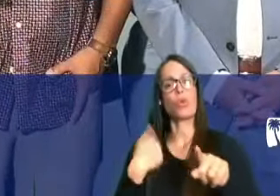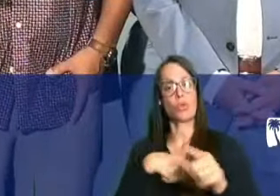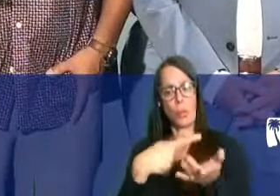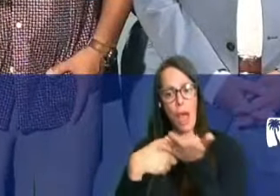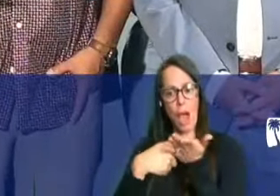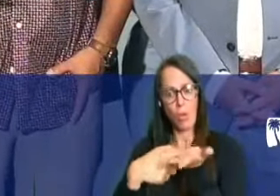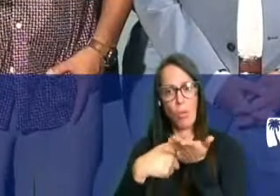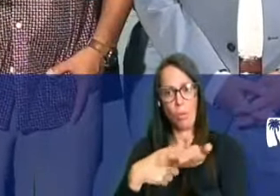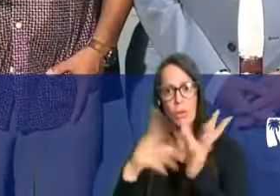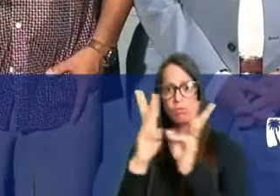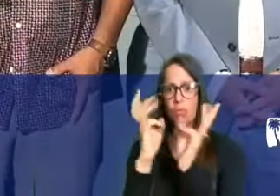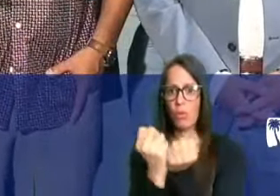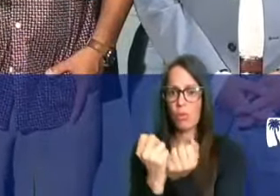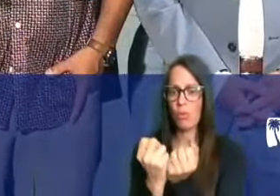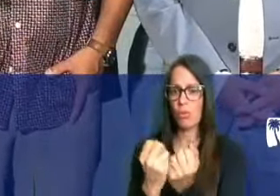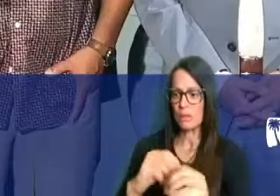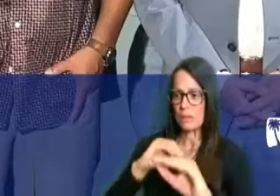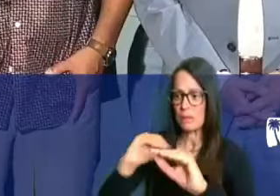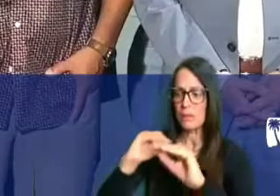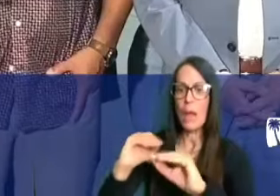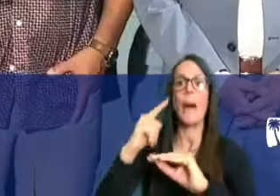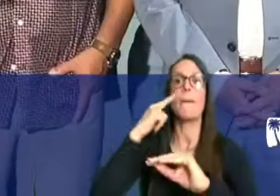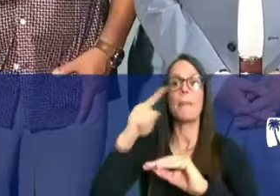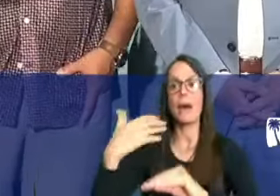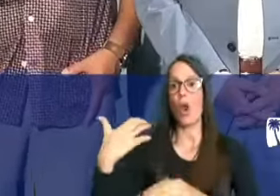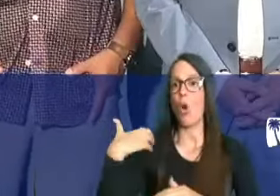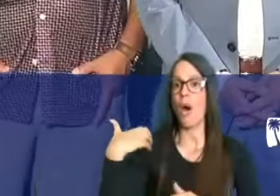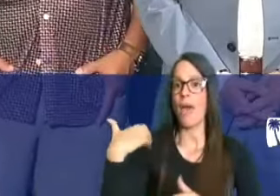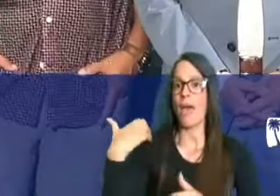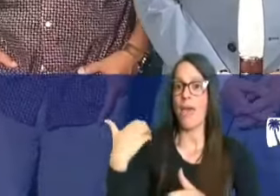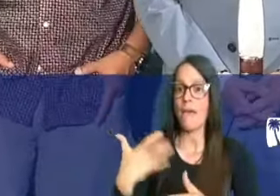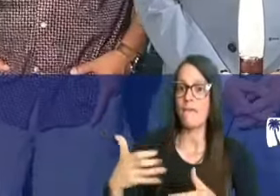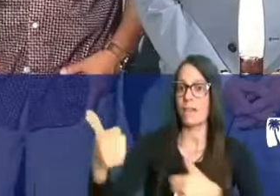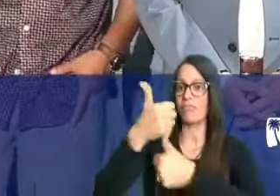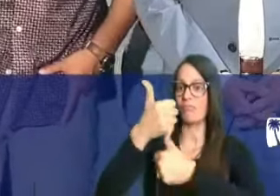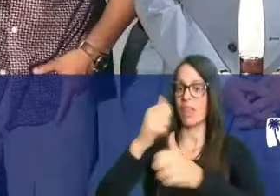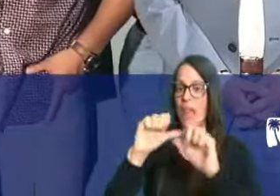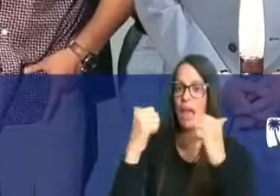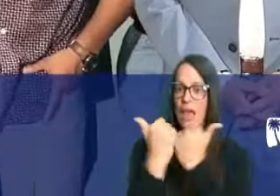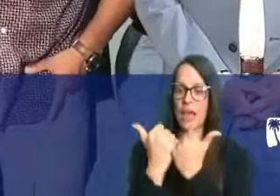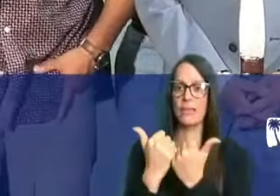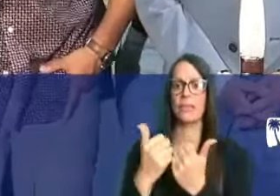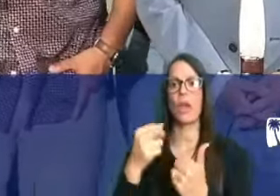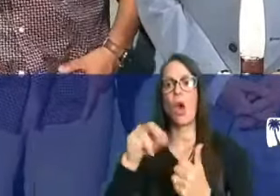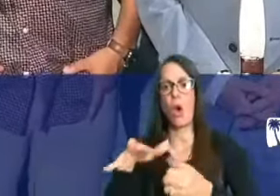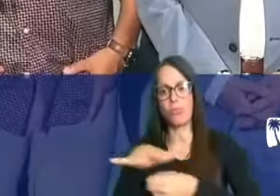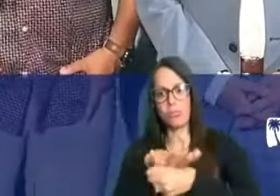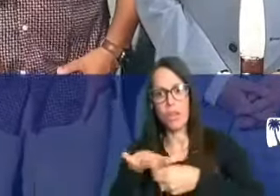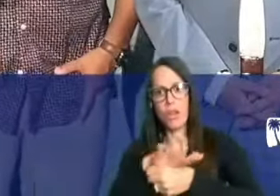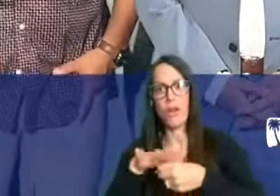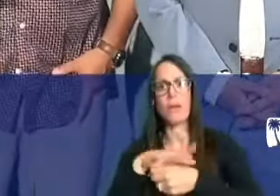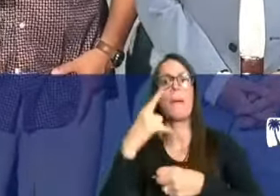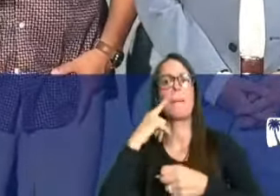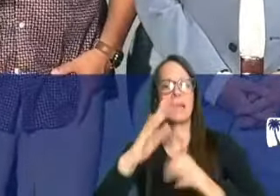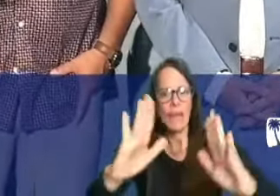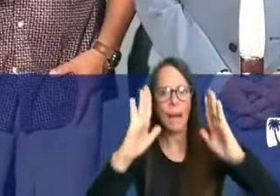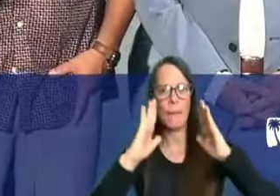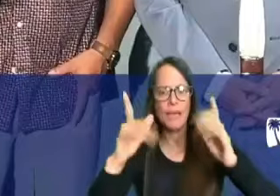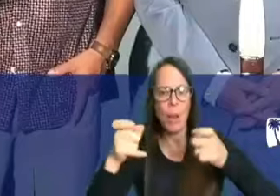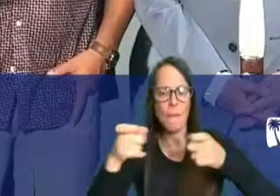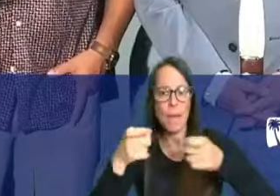no solamente para el liderato electo para los jefes de agencia directores regionales y todos aquellos que tengan injerencia en el manejo de más de 00,000